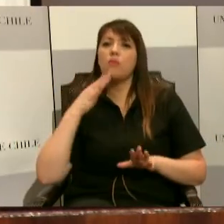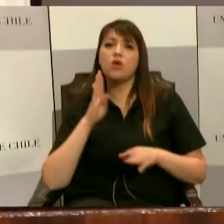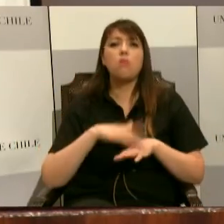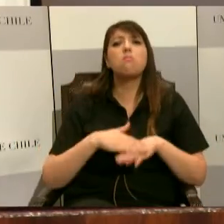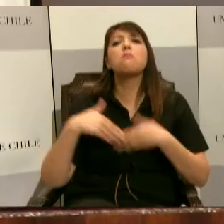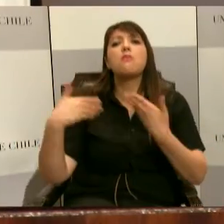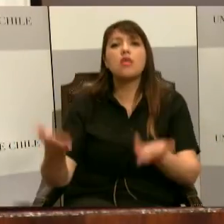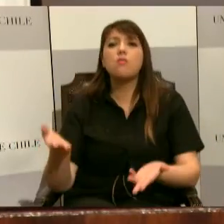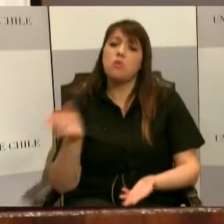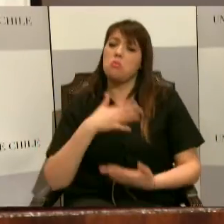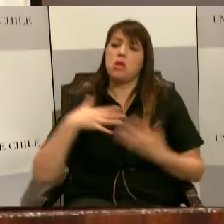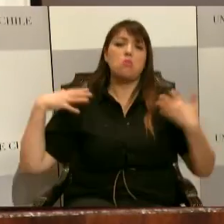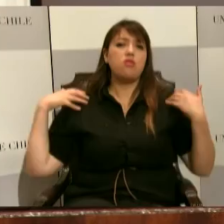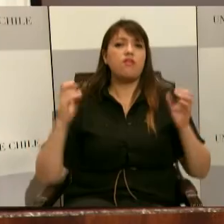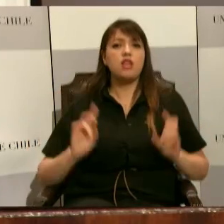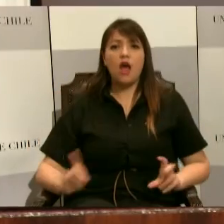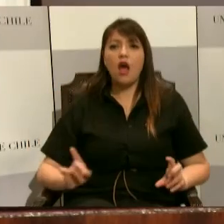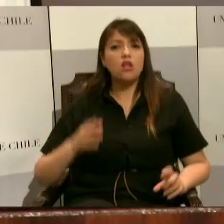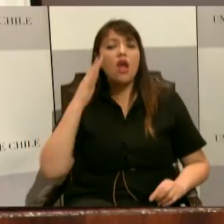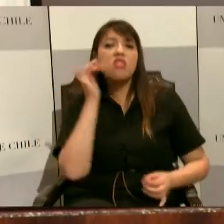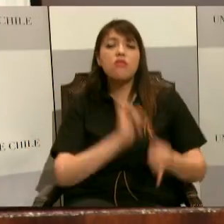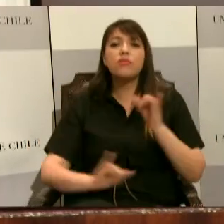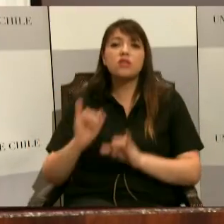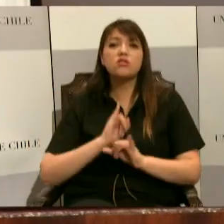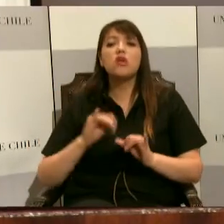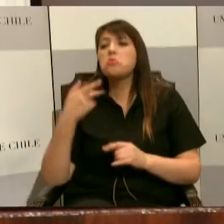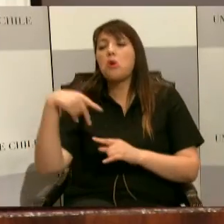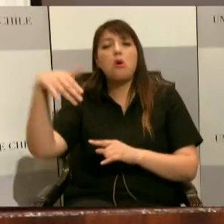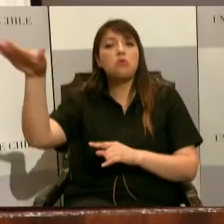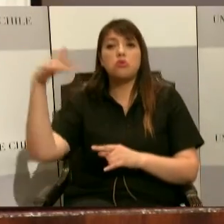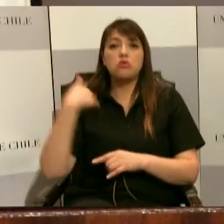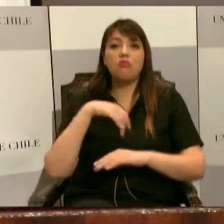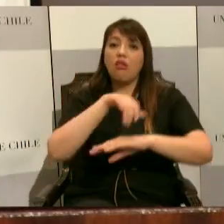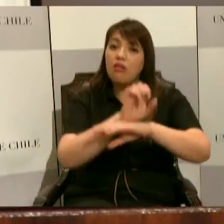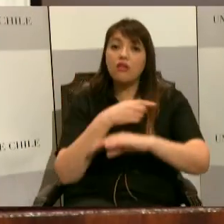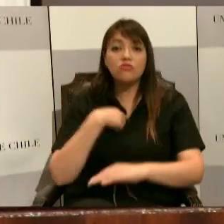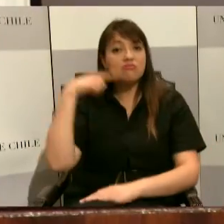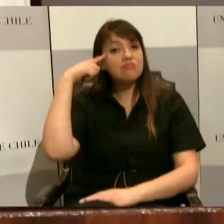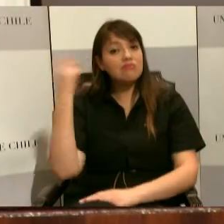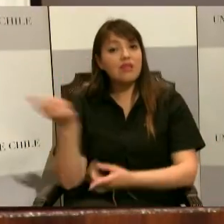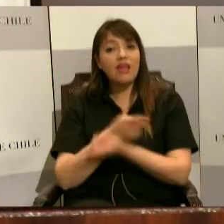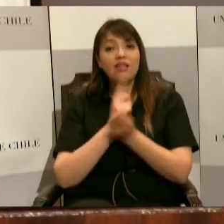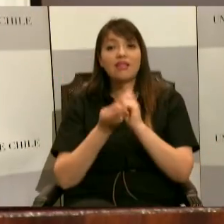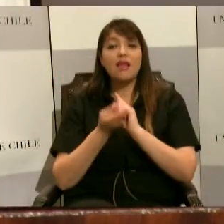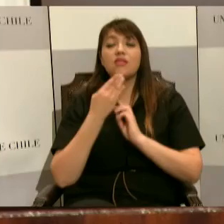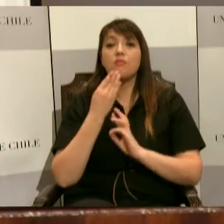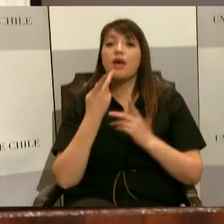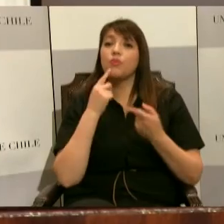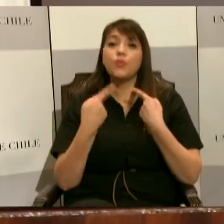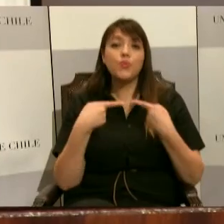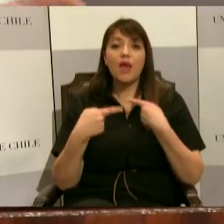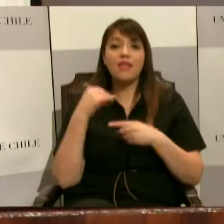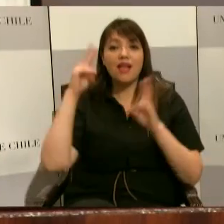para que paguen eso, pero no es responsabilidad mía. La investigación científica que la manejen otros. Eso es lo que creo que es central que se discuta cuando hablamos